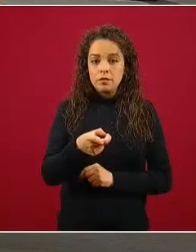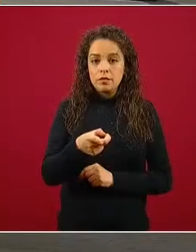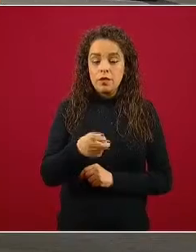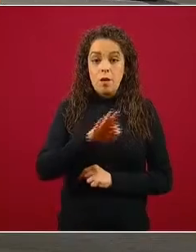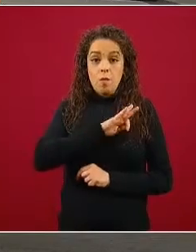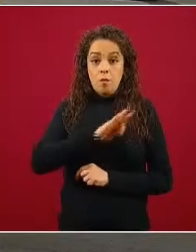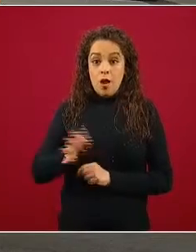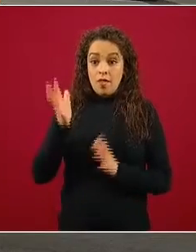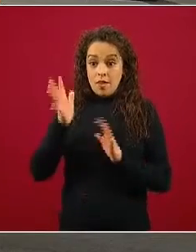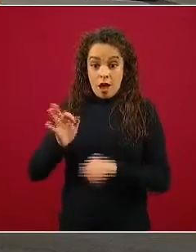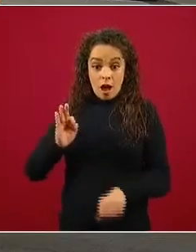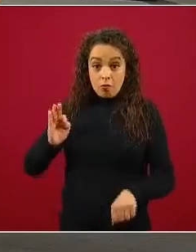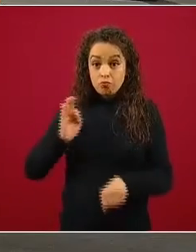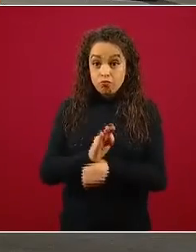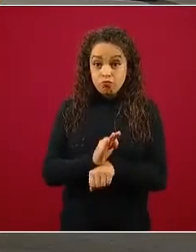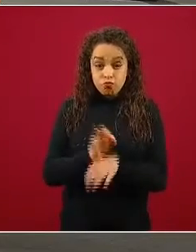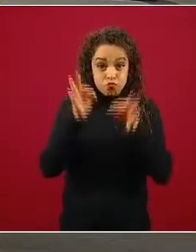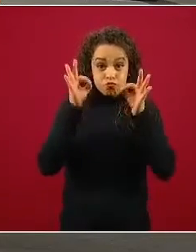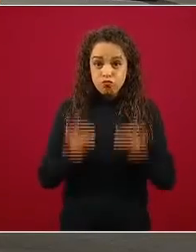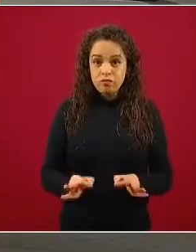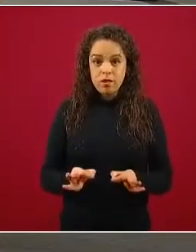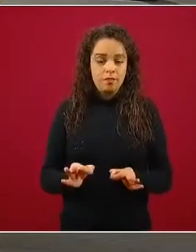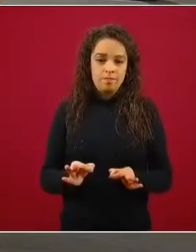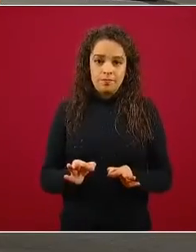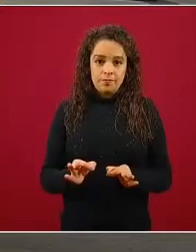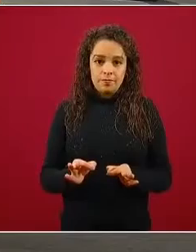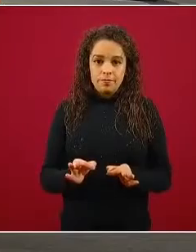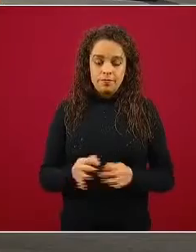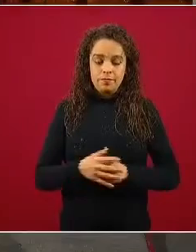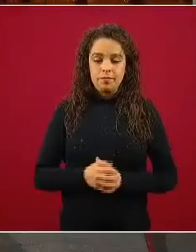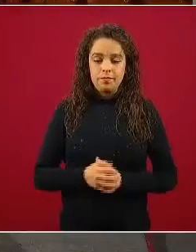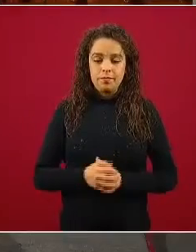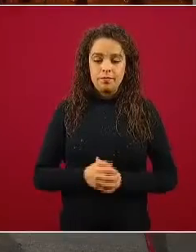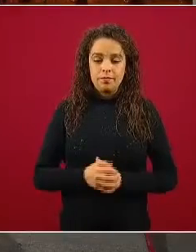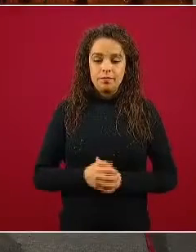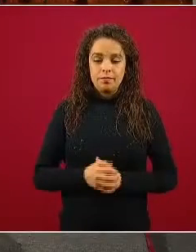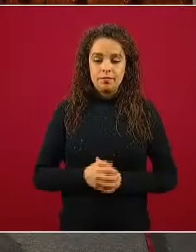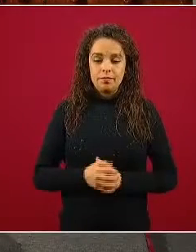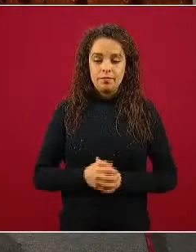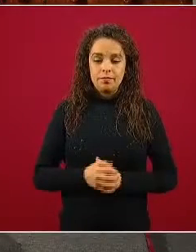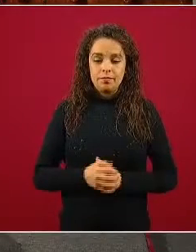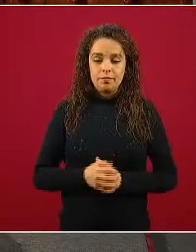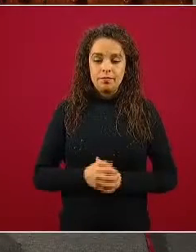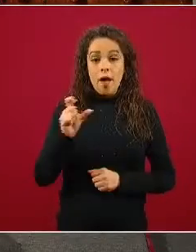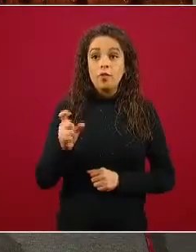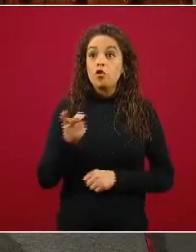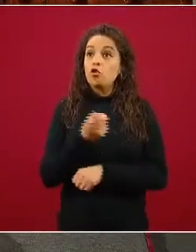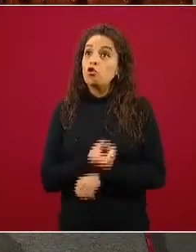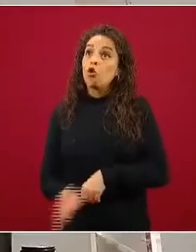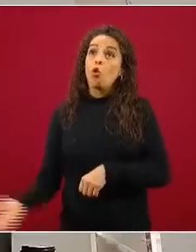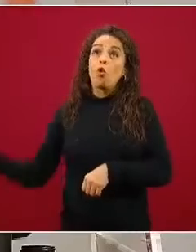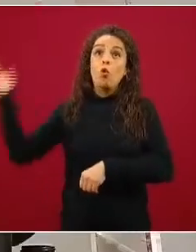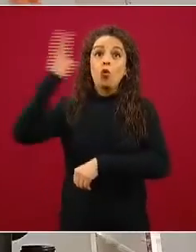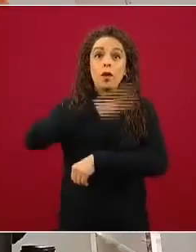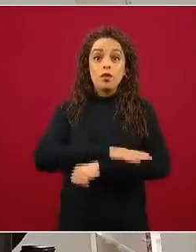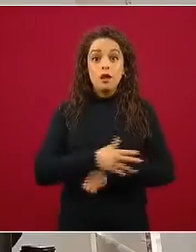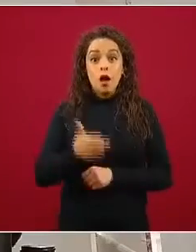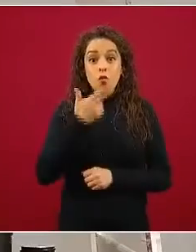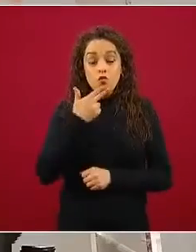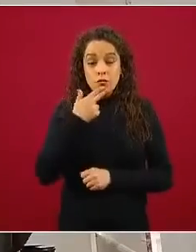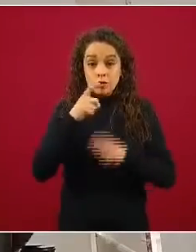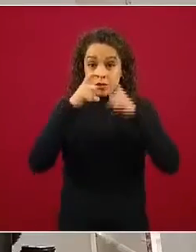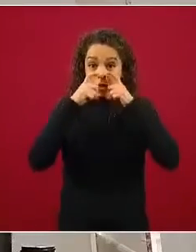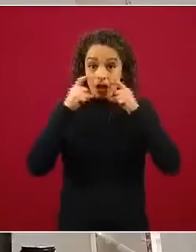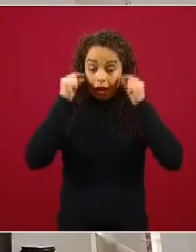barreras de protección. Y cuando se usa de manera generalizada a lo largo de todo un día, en una gran